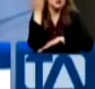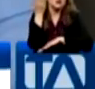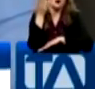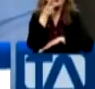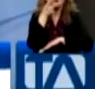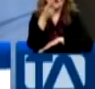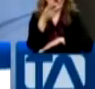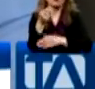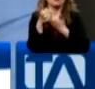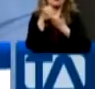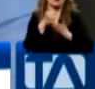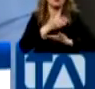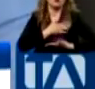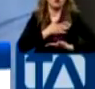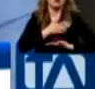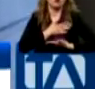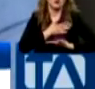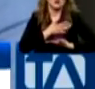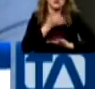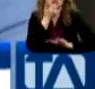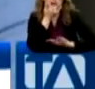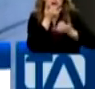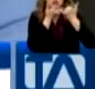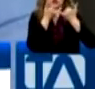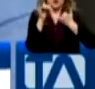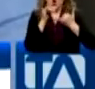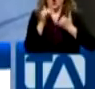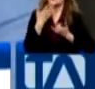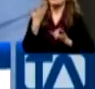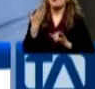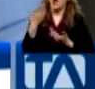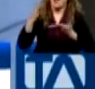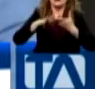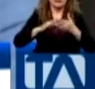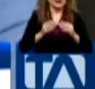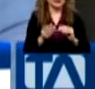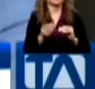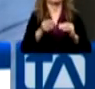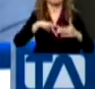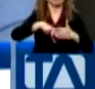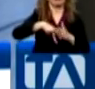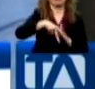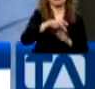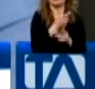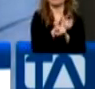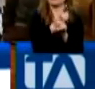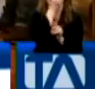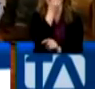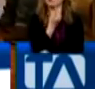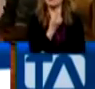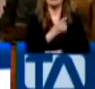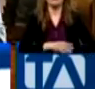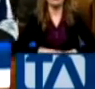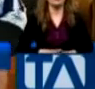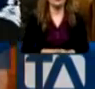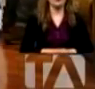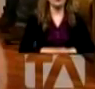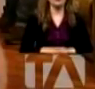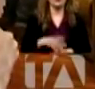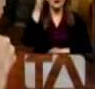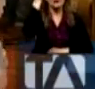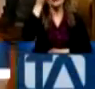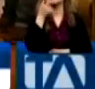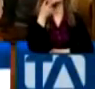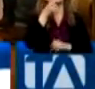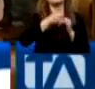a servirme mucho para no poder tropezar en algunas circunstancias que a lo mejor tengamos que tomar decisiones. Mauricio Rodas resaltó